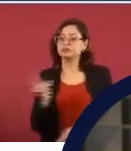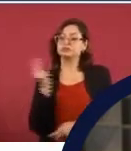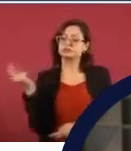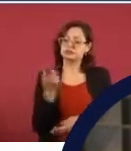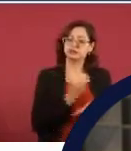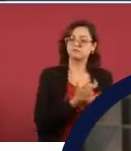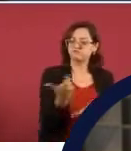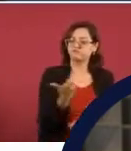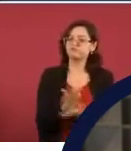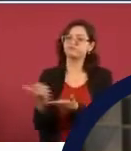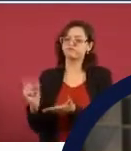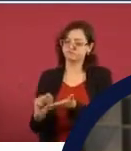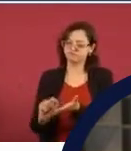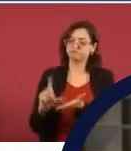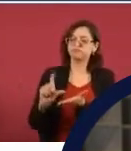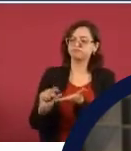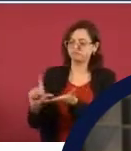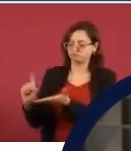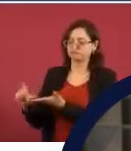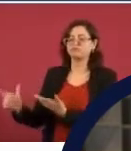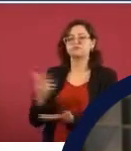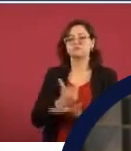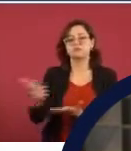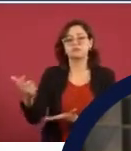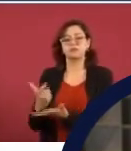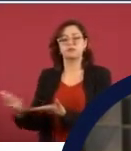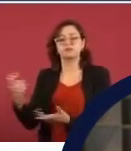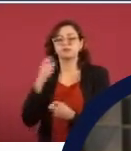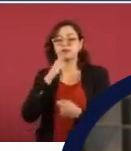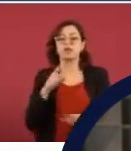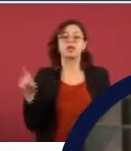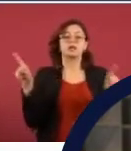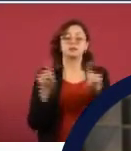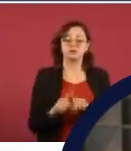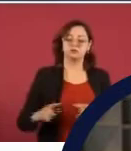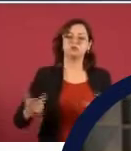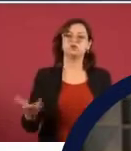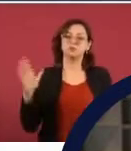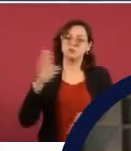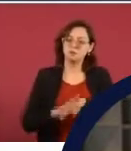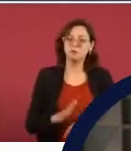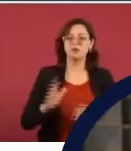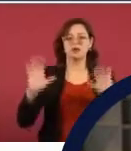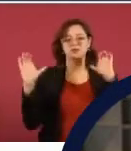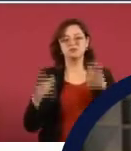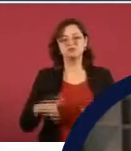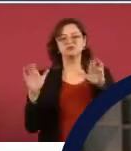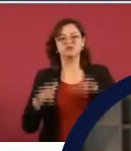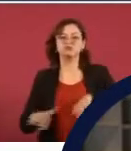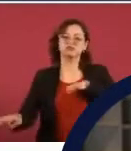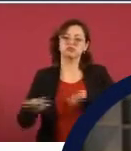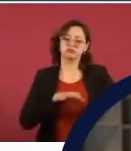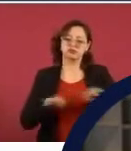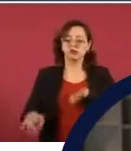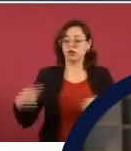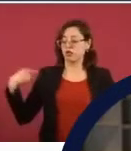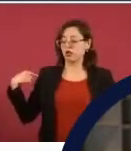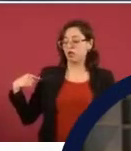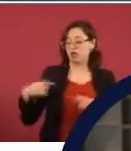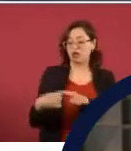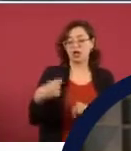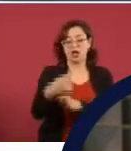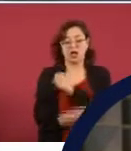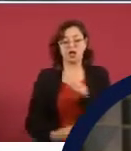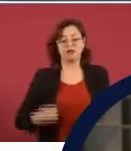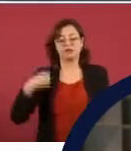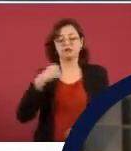hay muchas decisiones y muchas cosas que hace López Obrador, el ataque sistemático, digamos, a los críticos, a los expertos,